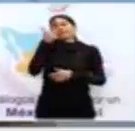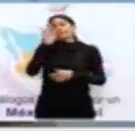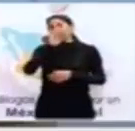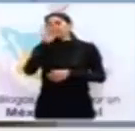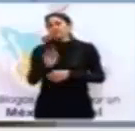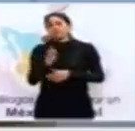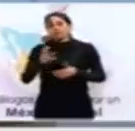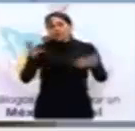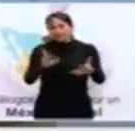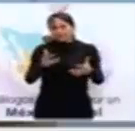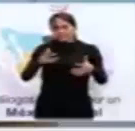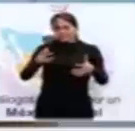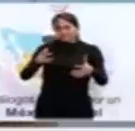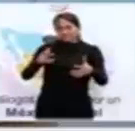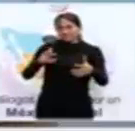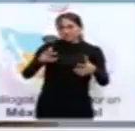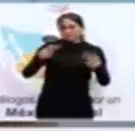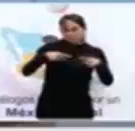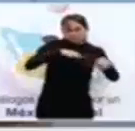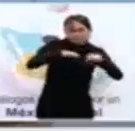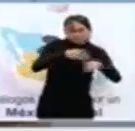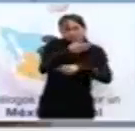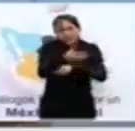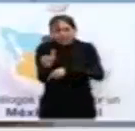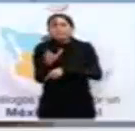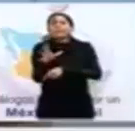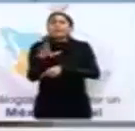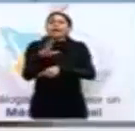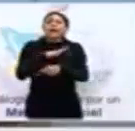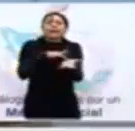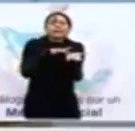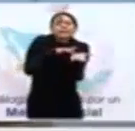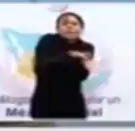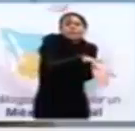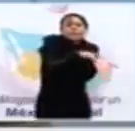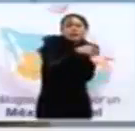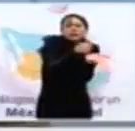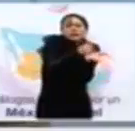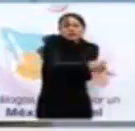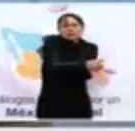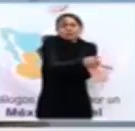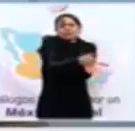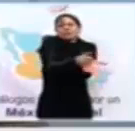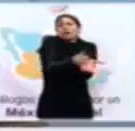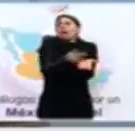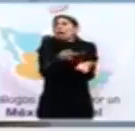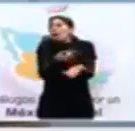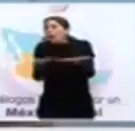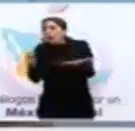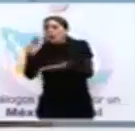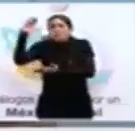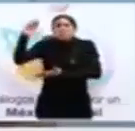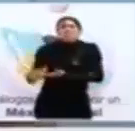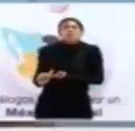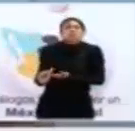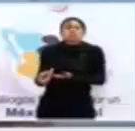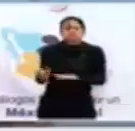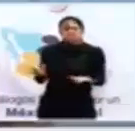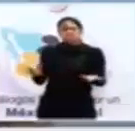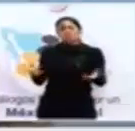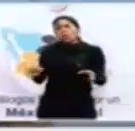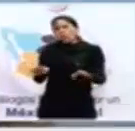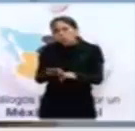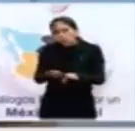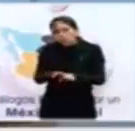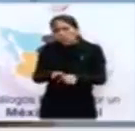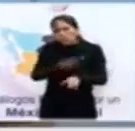producción de nuestro país reciben asistencia técnica, ¿no? Es decir, prácticamente 9 de cada 10 no reciben nada, ¿no? Tenemos que ver cómo lo damos. No